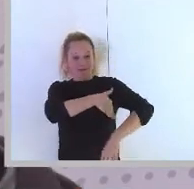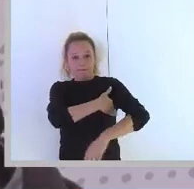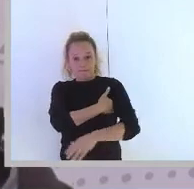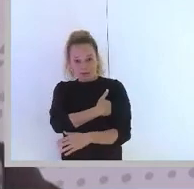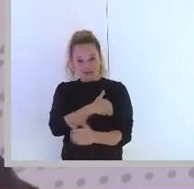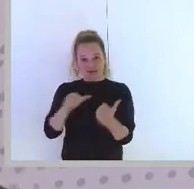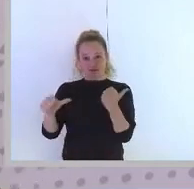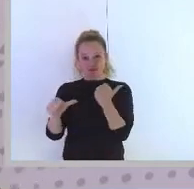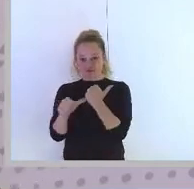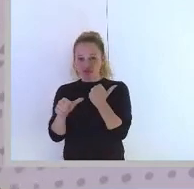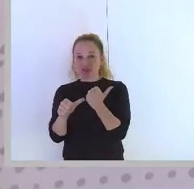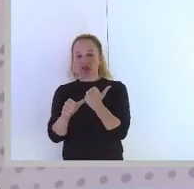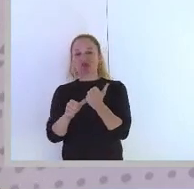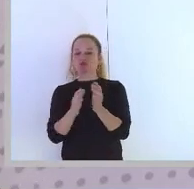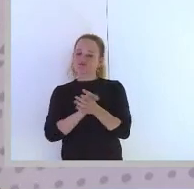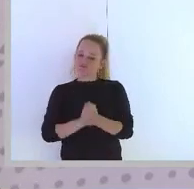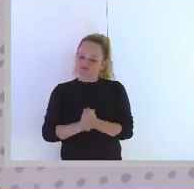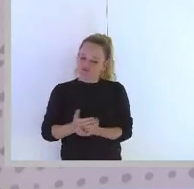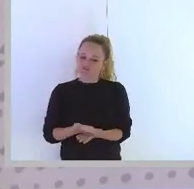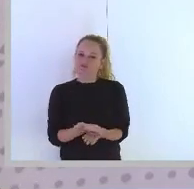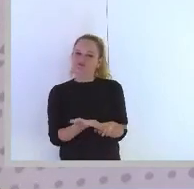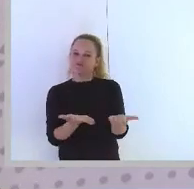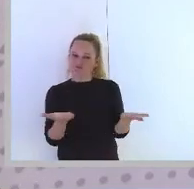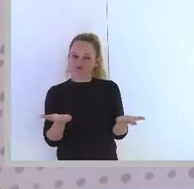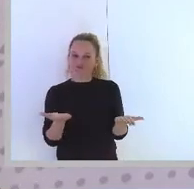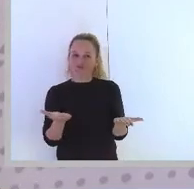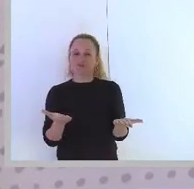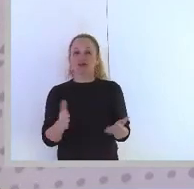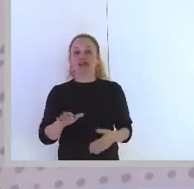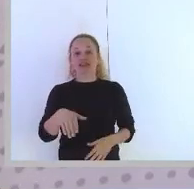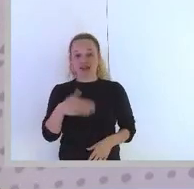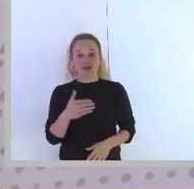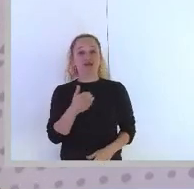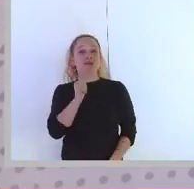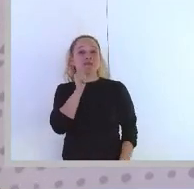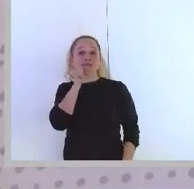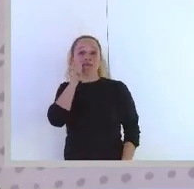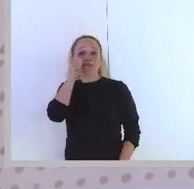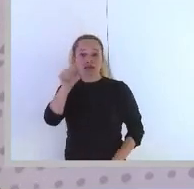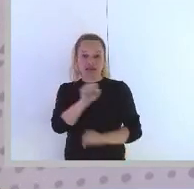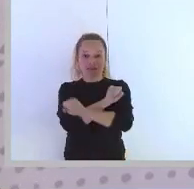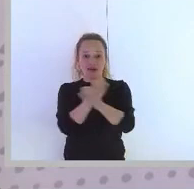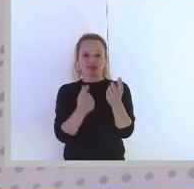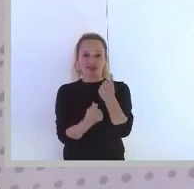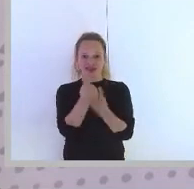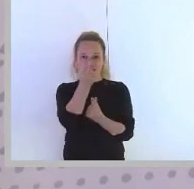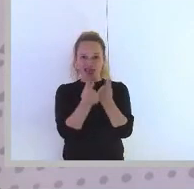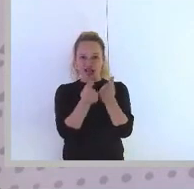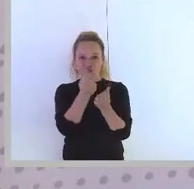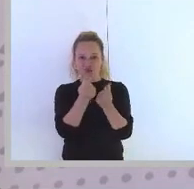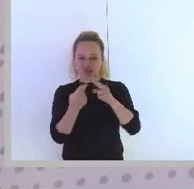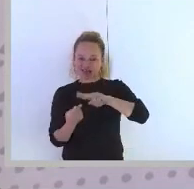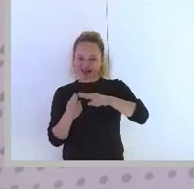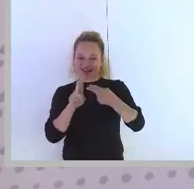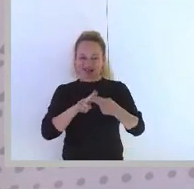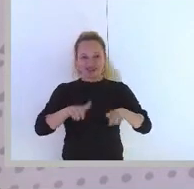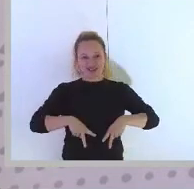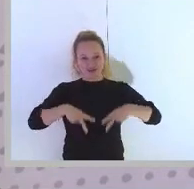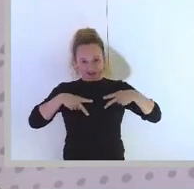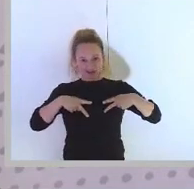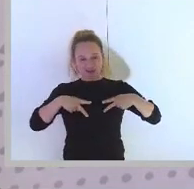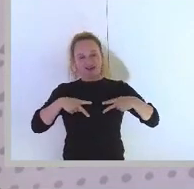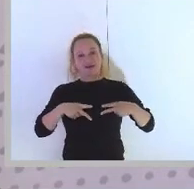también, para dar su saludo. Luego, mañana en la mañana, economía para la vida. En la